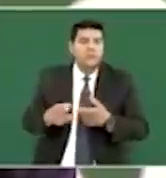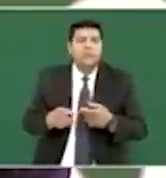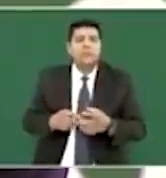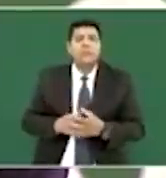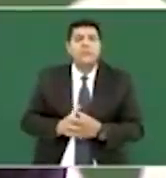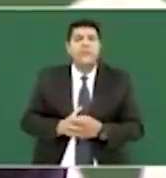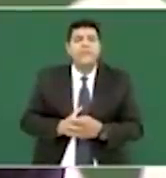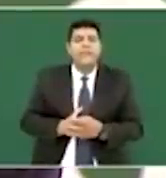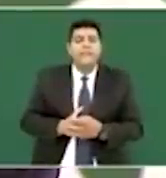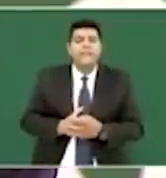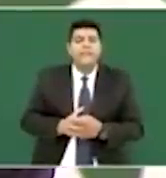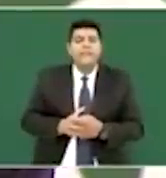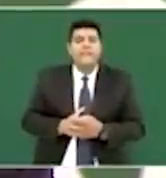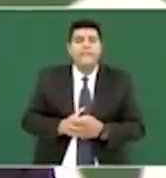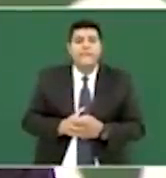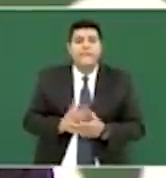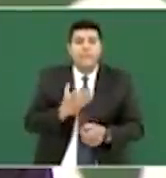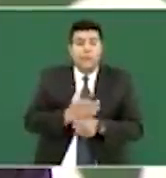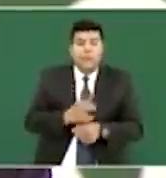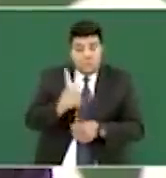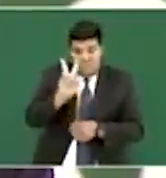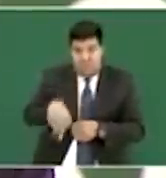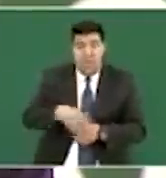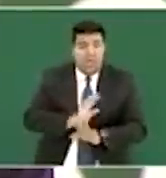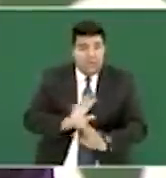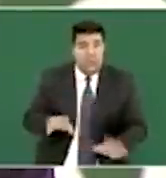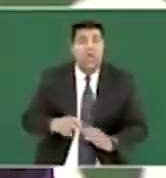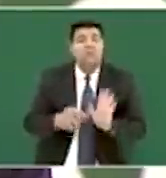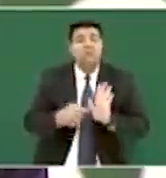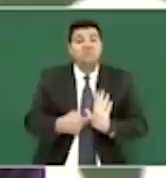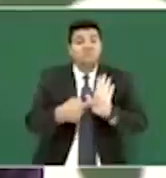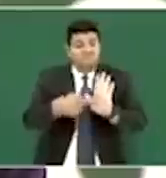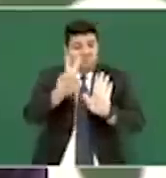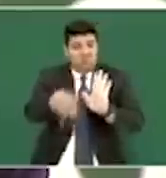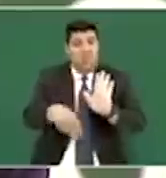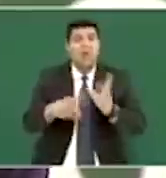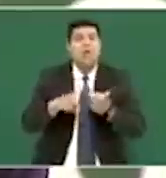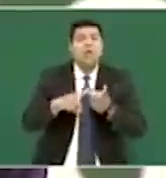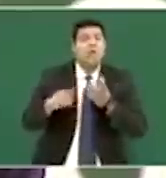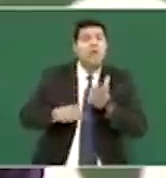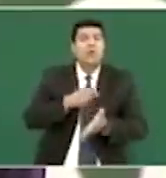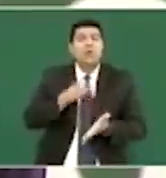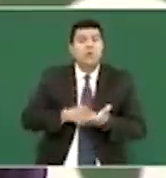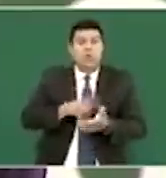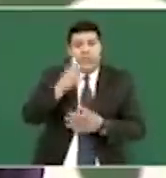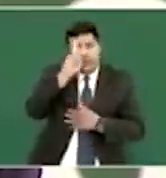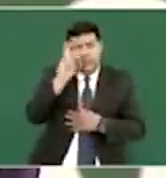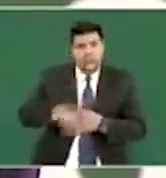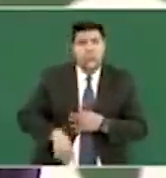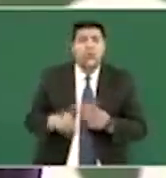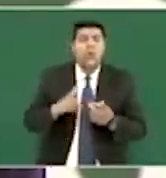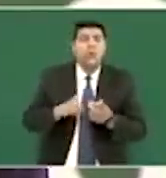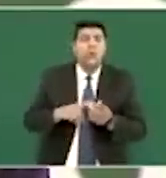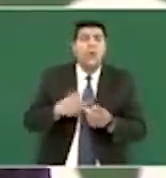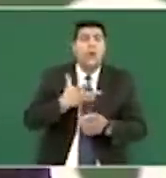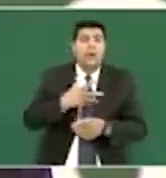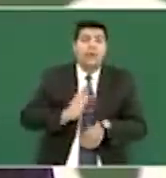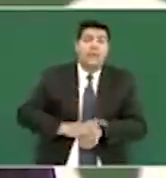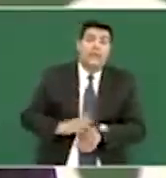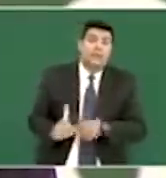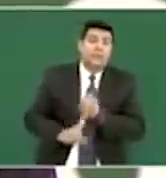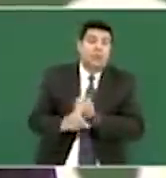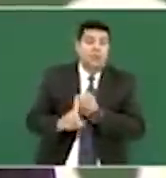Está probado que donde hay más presencia de estas bandas es donde tenemos más